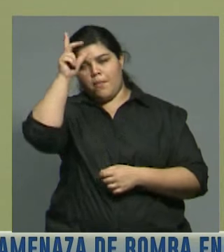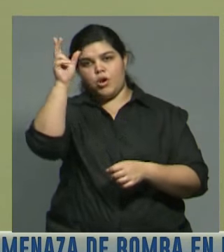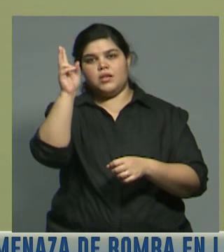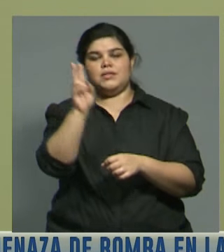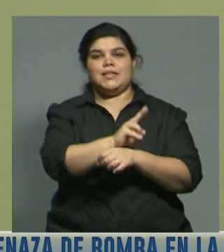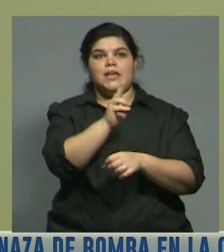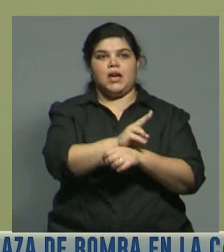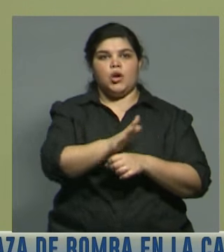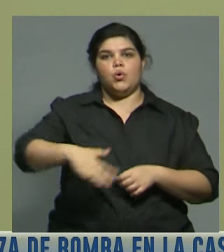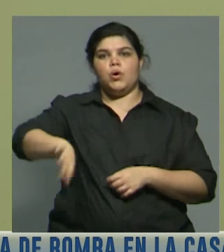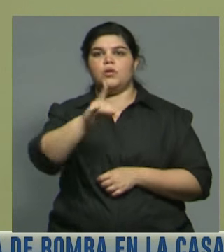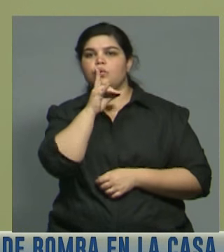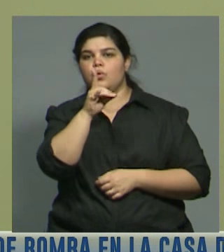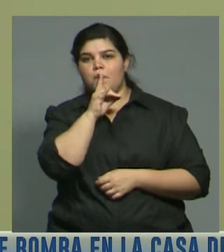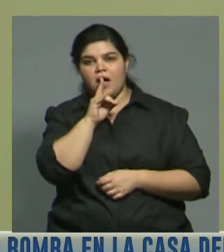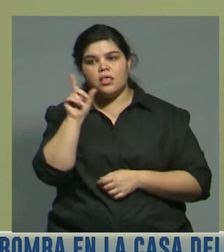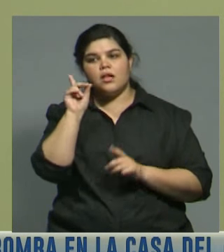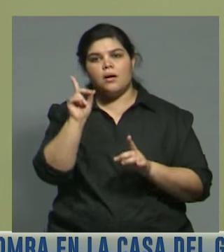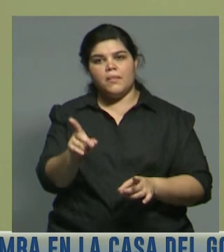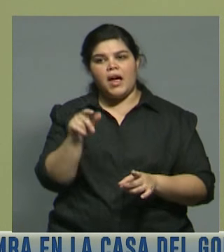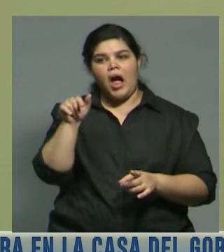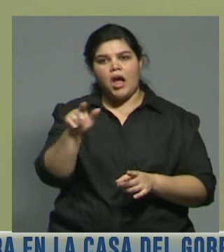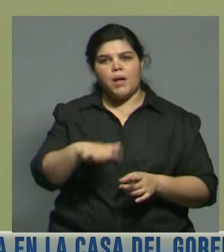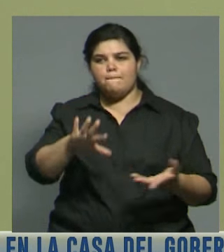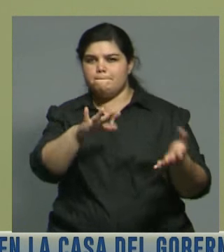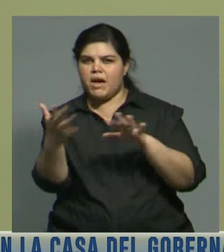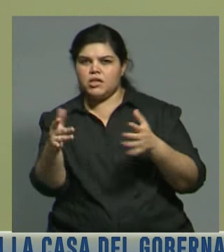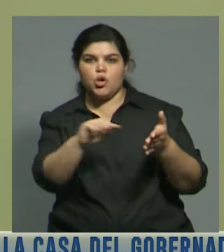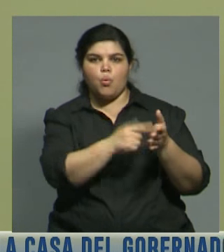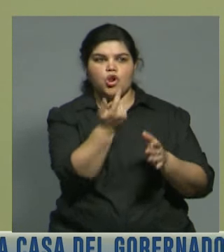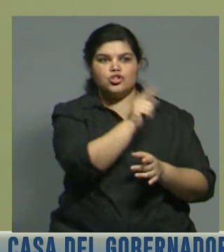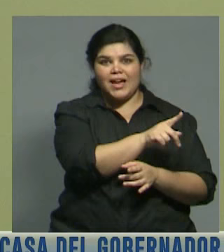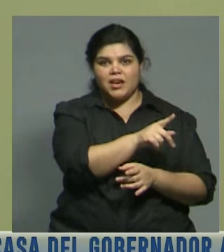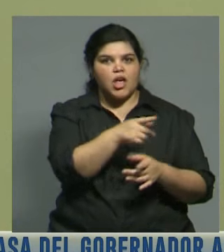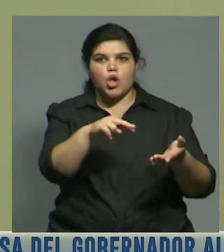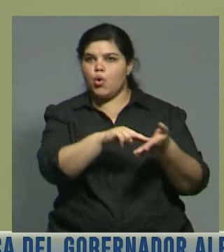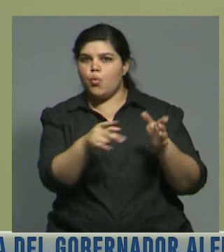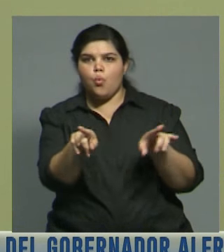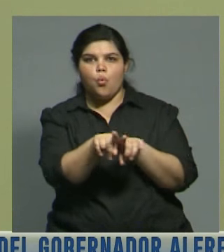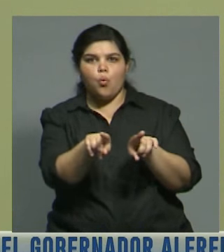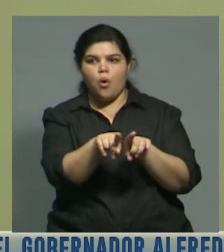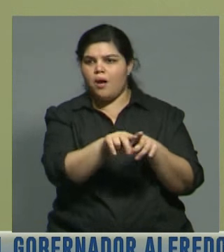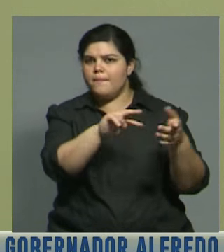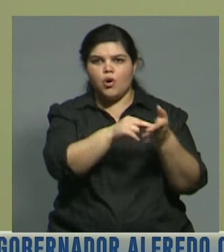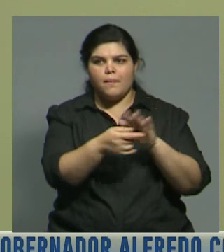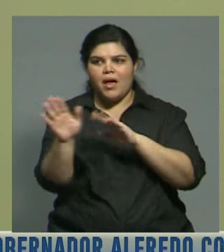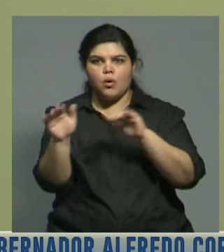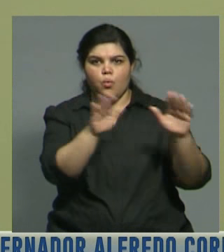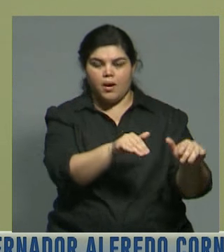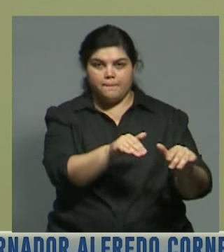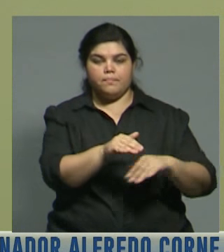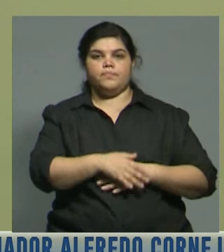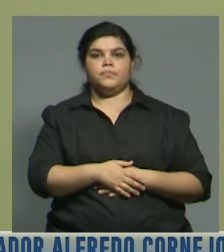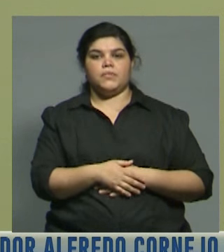de Tucumán, también había tenido acciones similares a las que veíamos en Buenos Aires. La verdad que es lamentable. Te invito a que